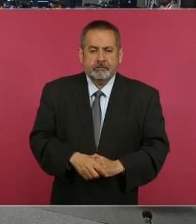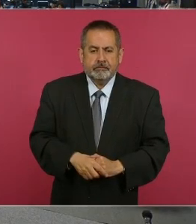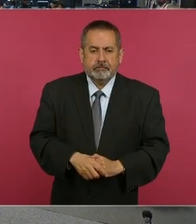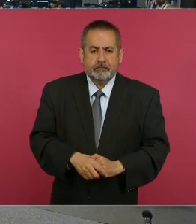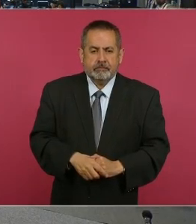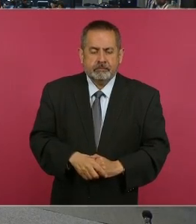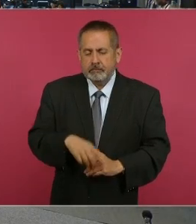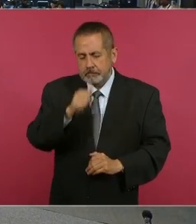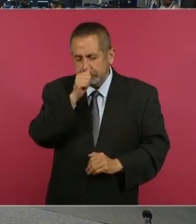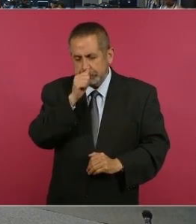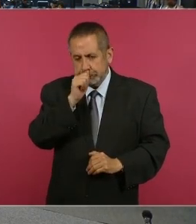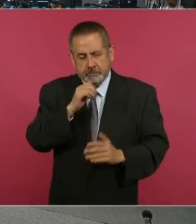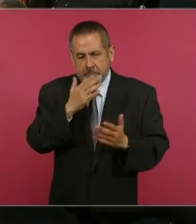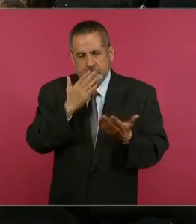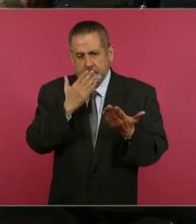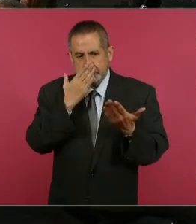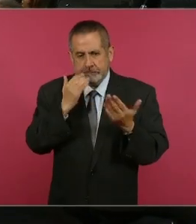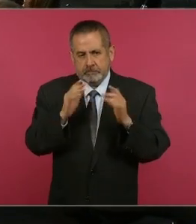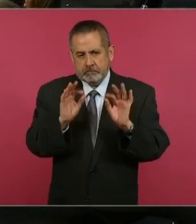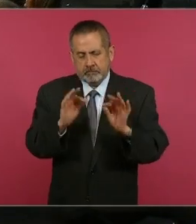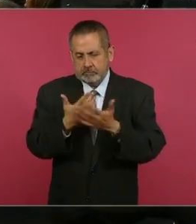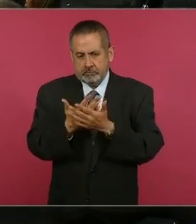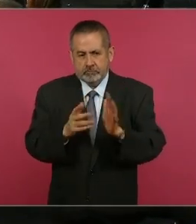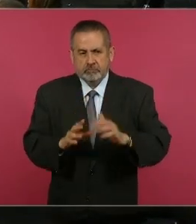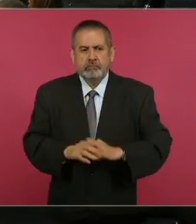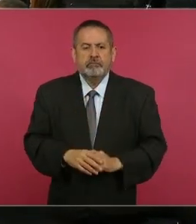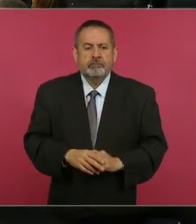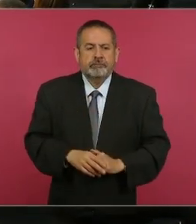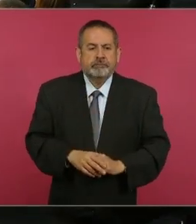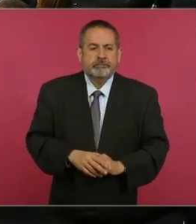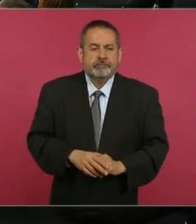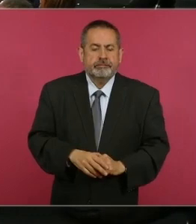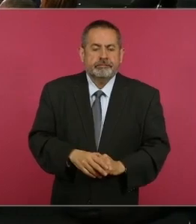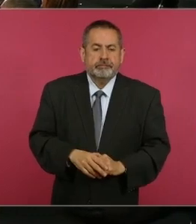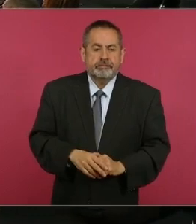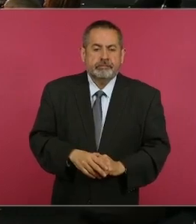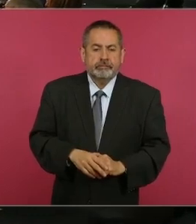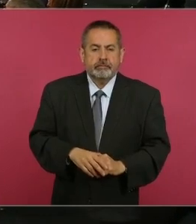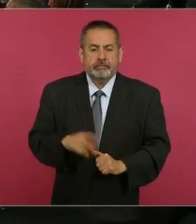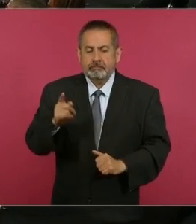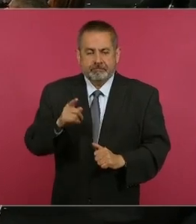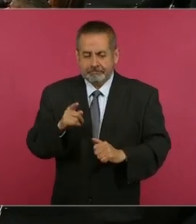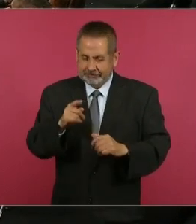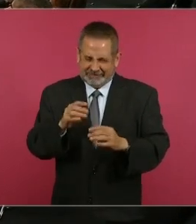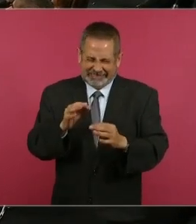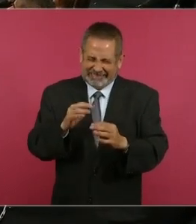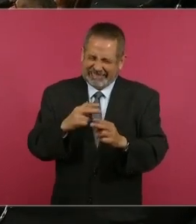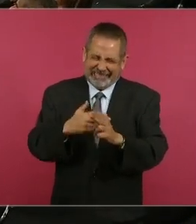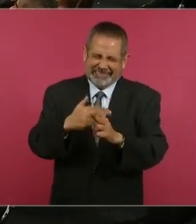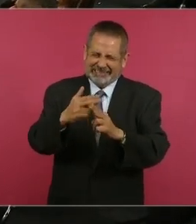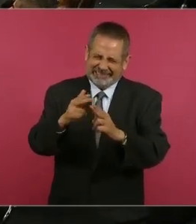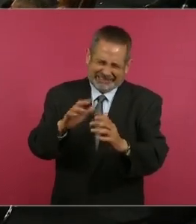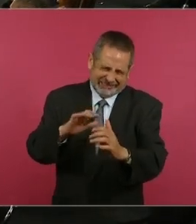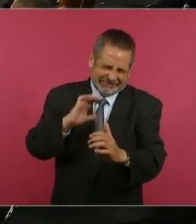Sí, todavía. No. Todavía no. No. Esto no se acaba hasta que se acaba.